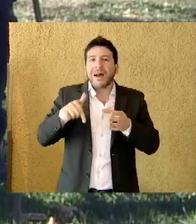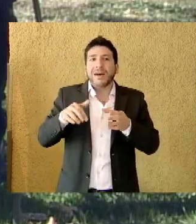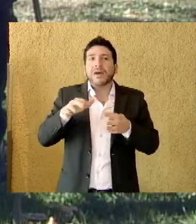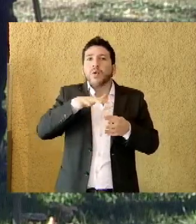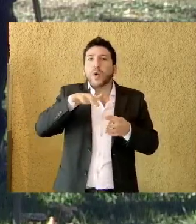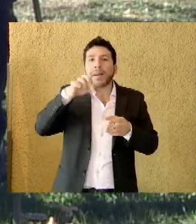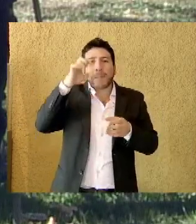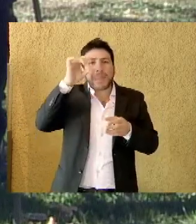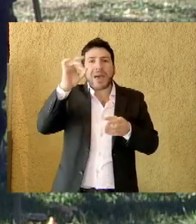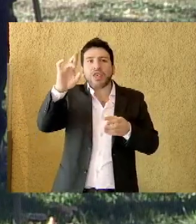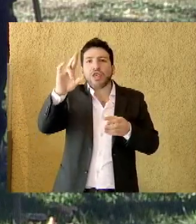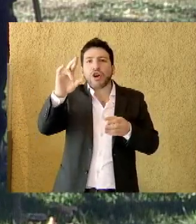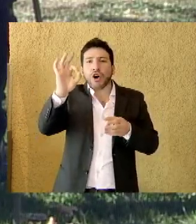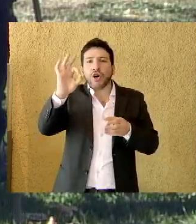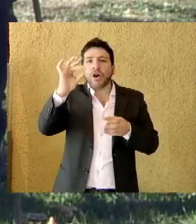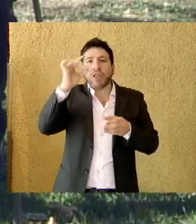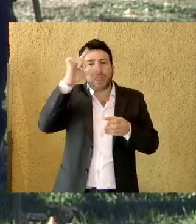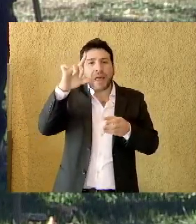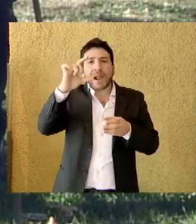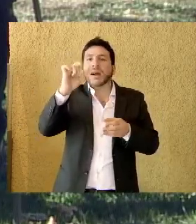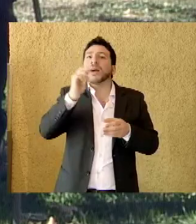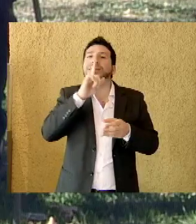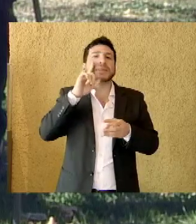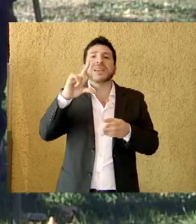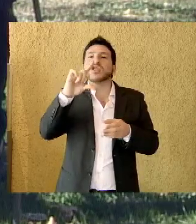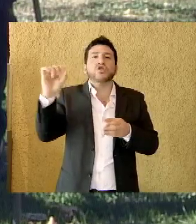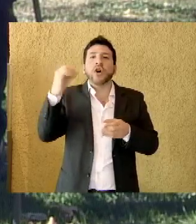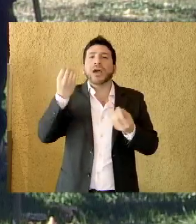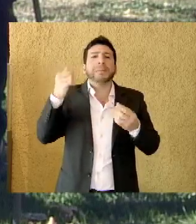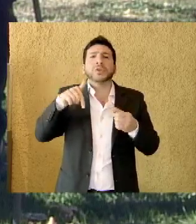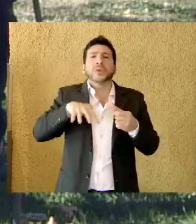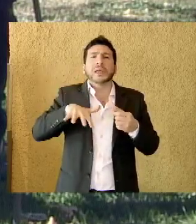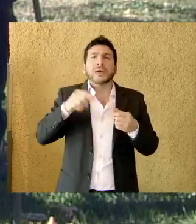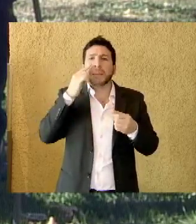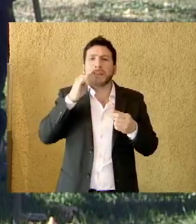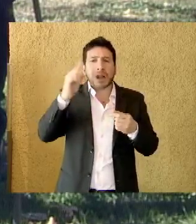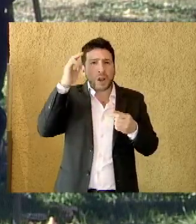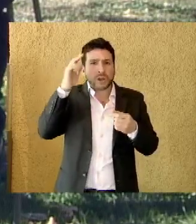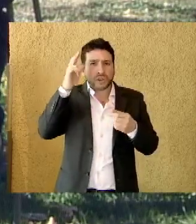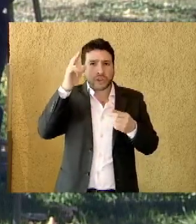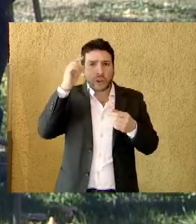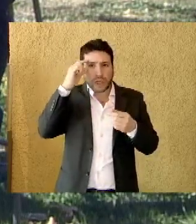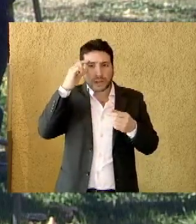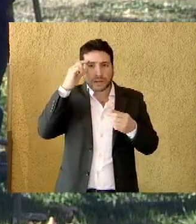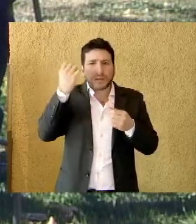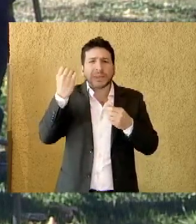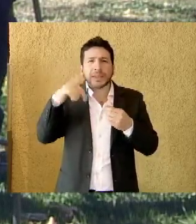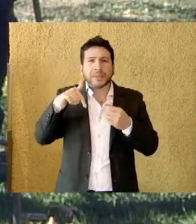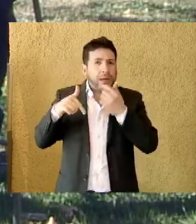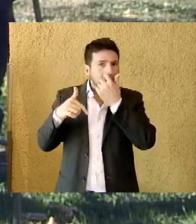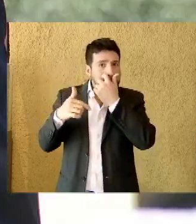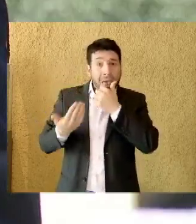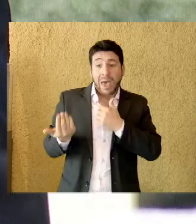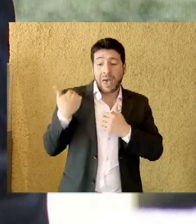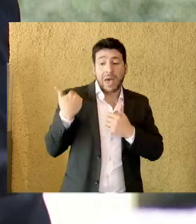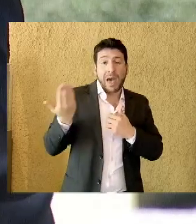este Museo del Área Fundacional, ¿qué pasaba por acá el 25 de mayo de 1810? A ver, en principio, a mis espaldas se